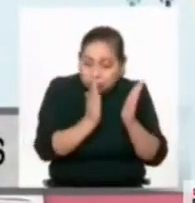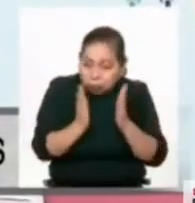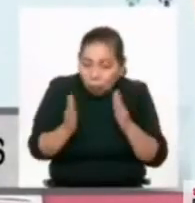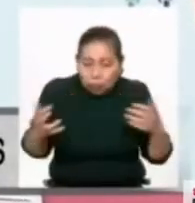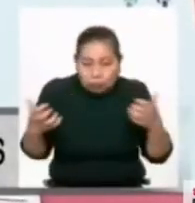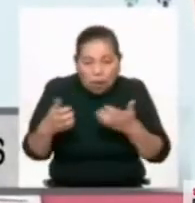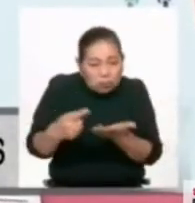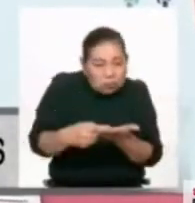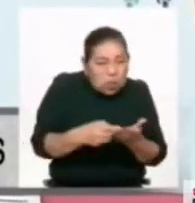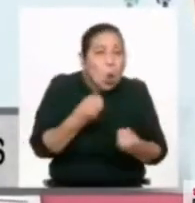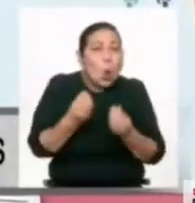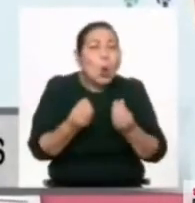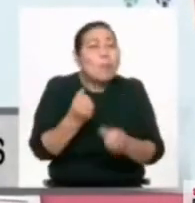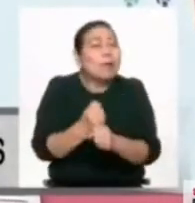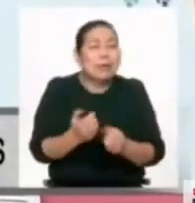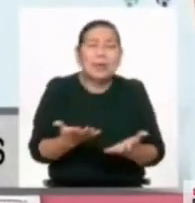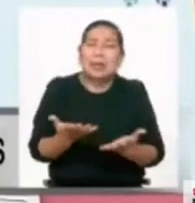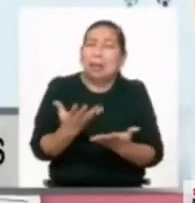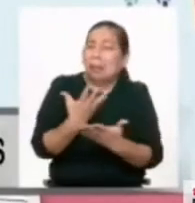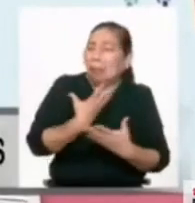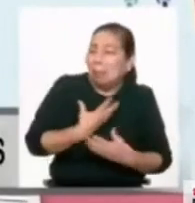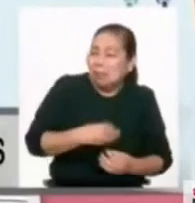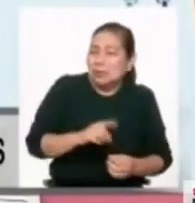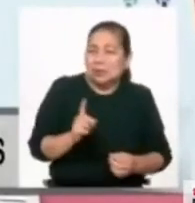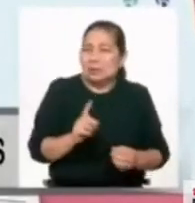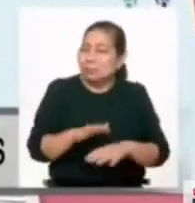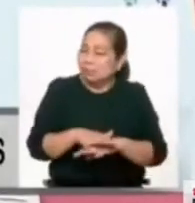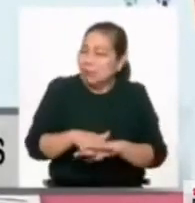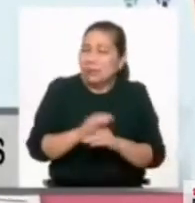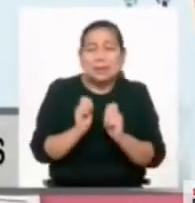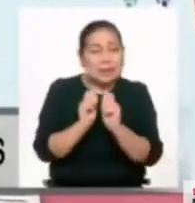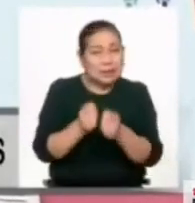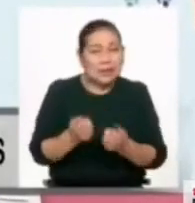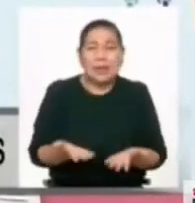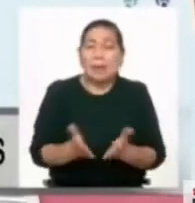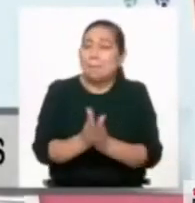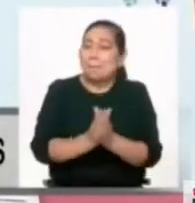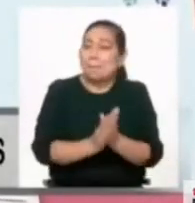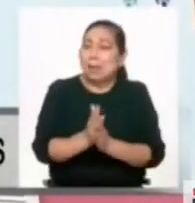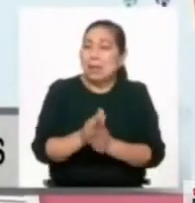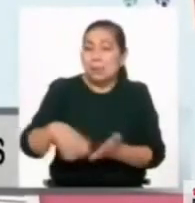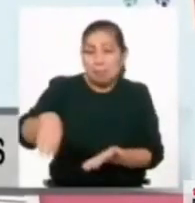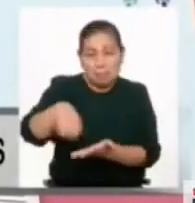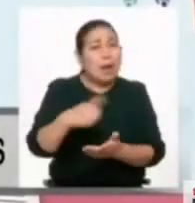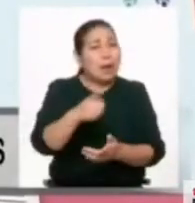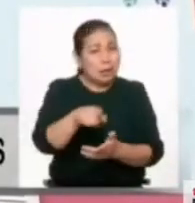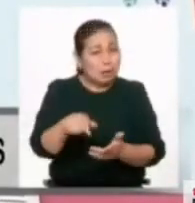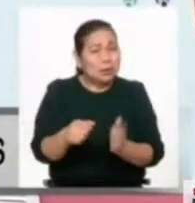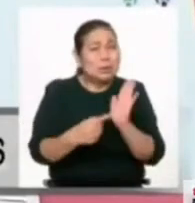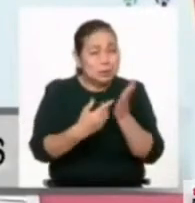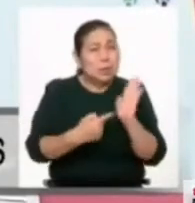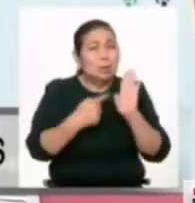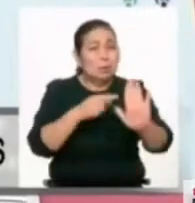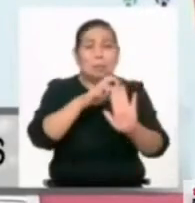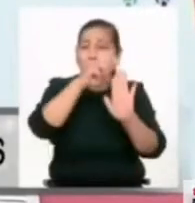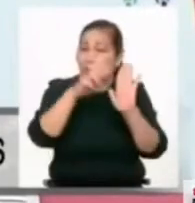trabajar conjuntamente, ¿no? No desalentando las medidas que tratamos de dar en beneficio de la población, como el de presentar